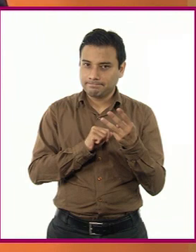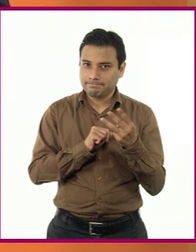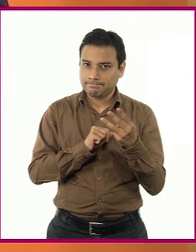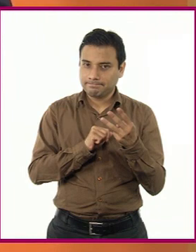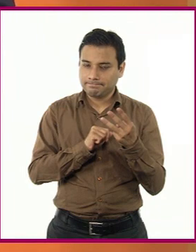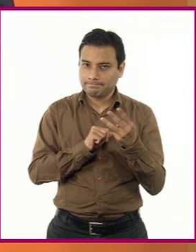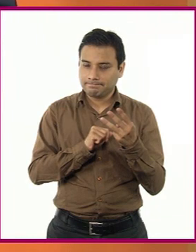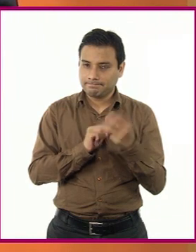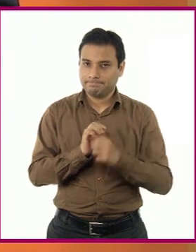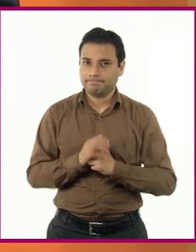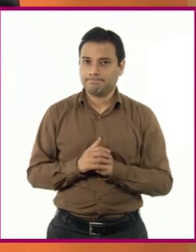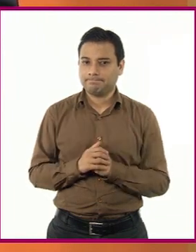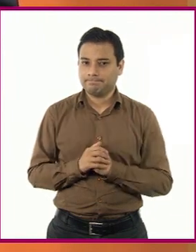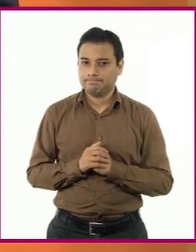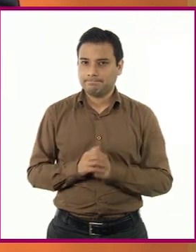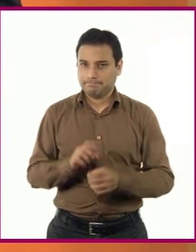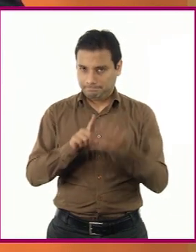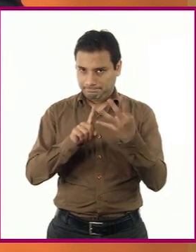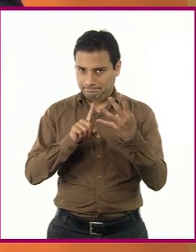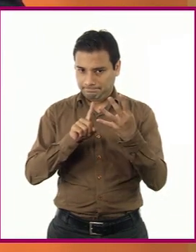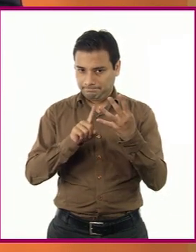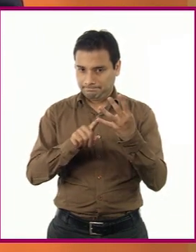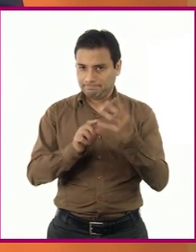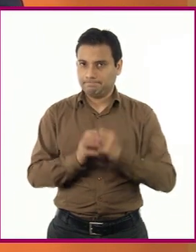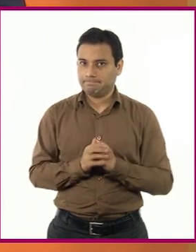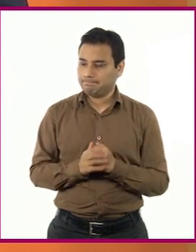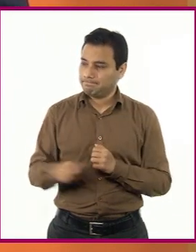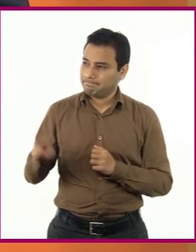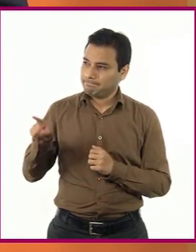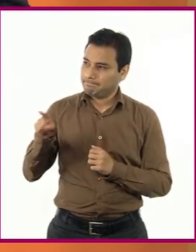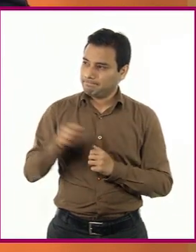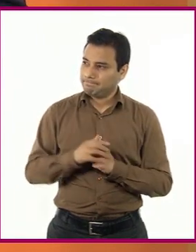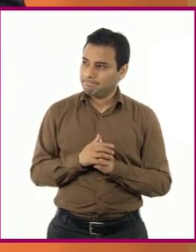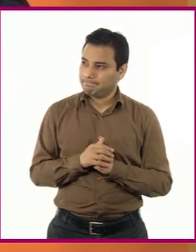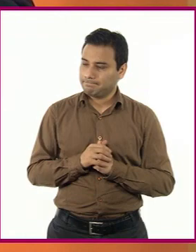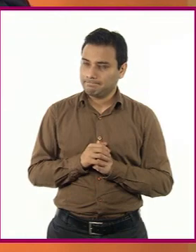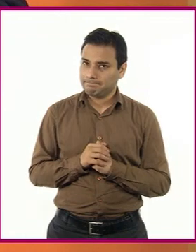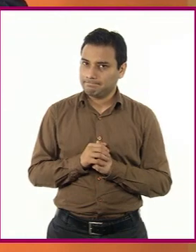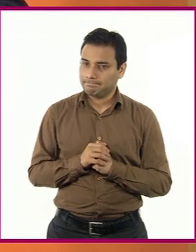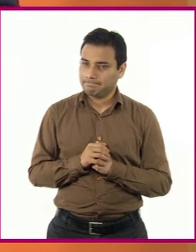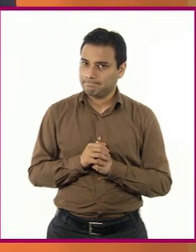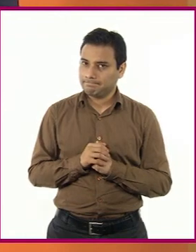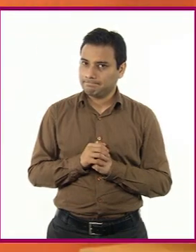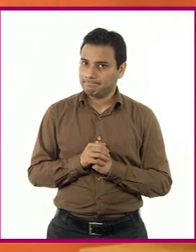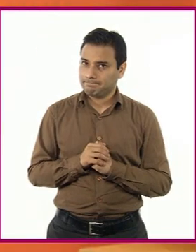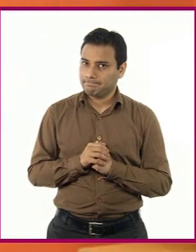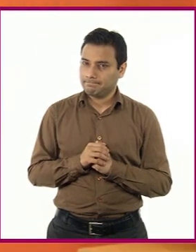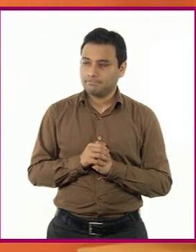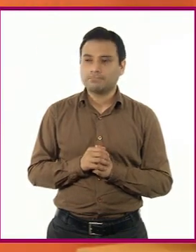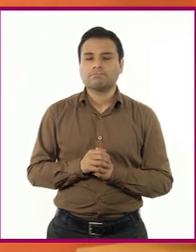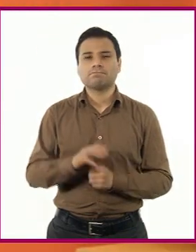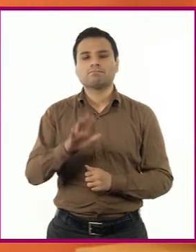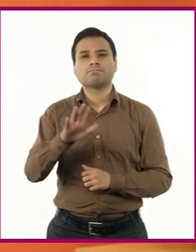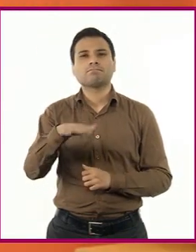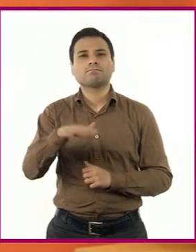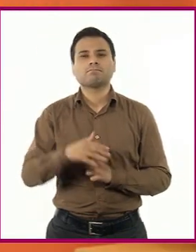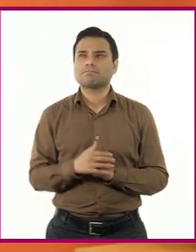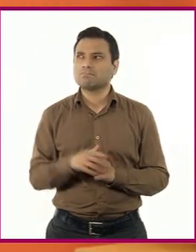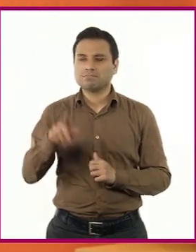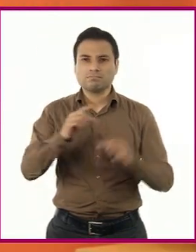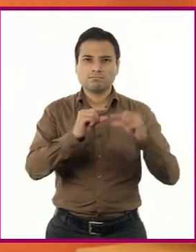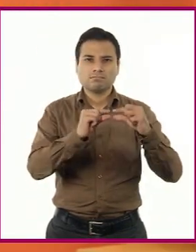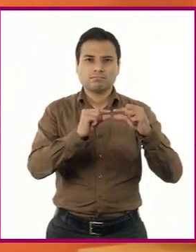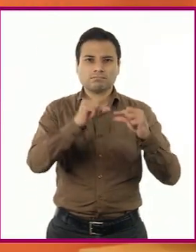¿En cuál es menor? Inciso E. ¿Cuál es la desviación media de los datos de la gráfica? Maestra Isabel, en la gráfica